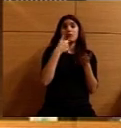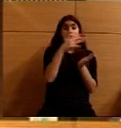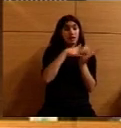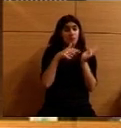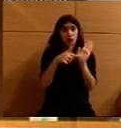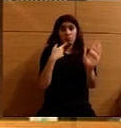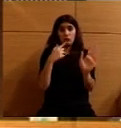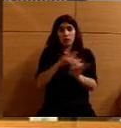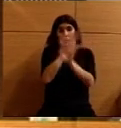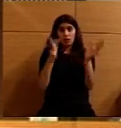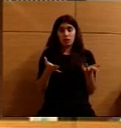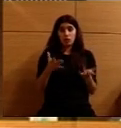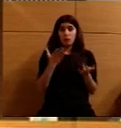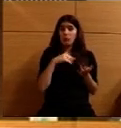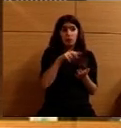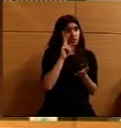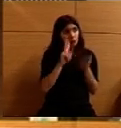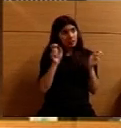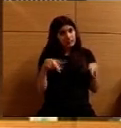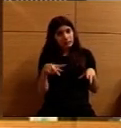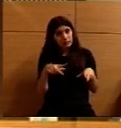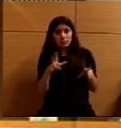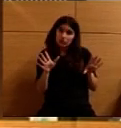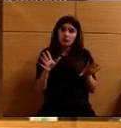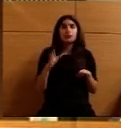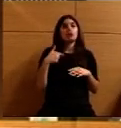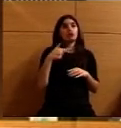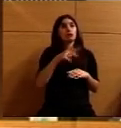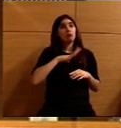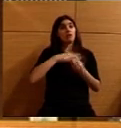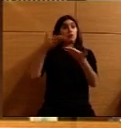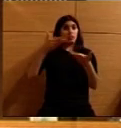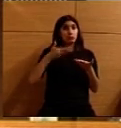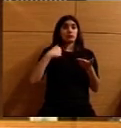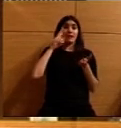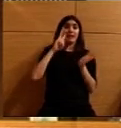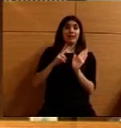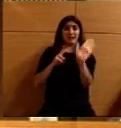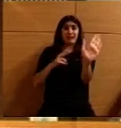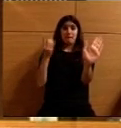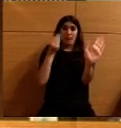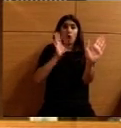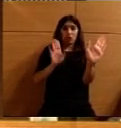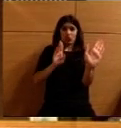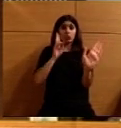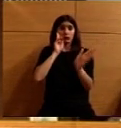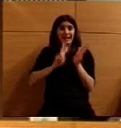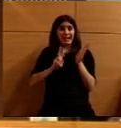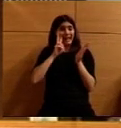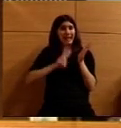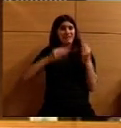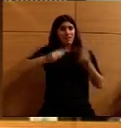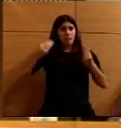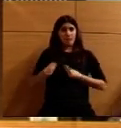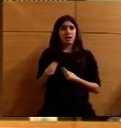su informe, que igual tampoco esa parte se la ha leído. Entonces, le invito a que se lea mejor toda la documentación, a que se